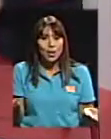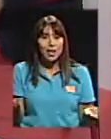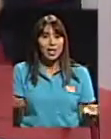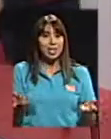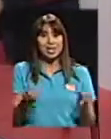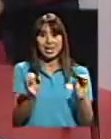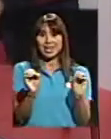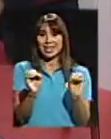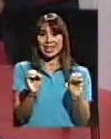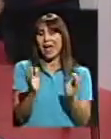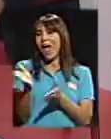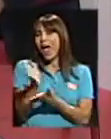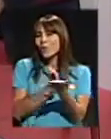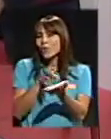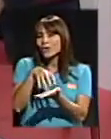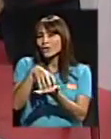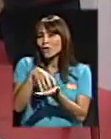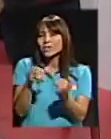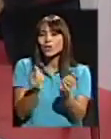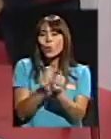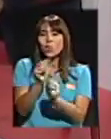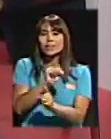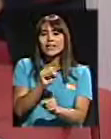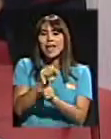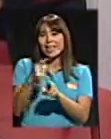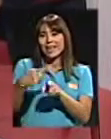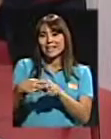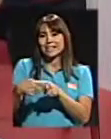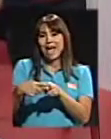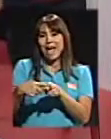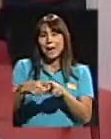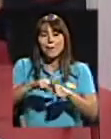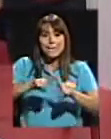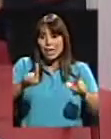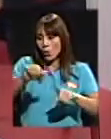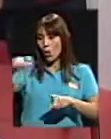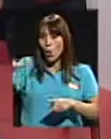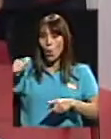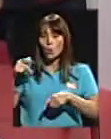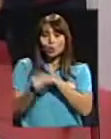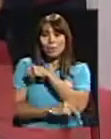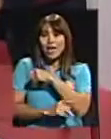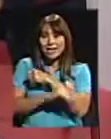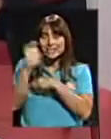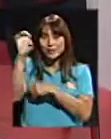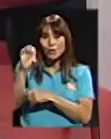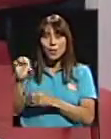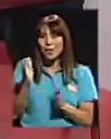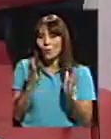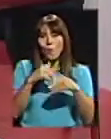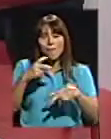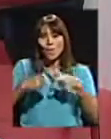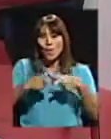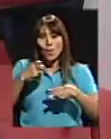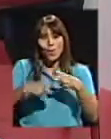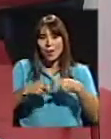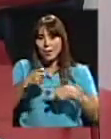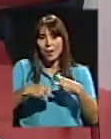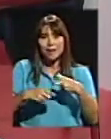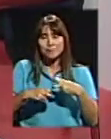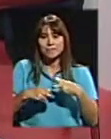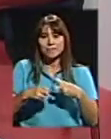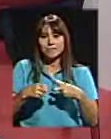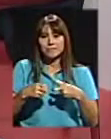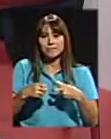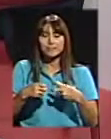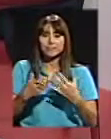gobiernos, había algunas dudas con el caso de Grecia, pero en todos los demás casos no había un problema de